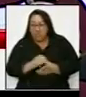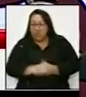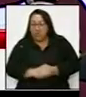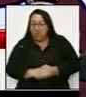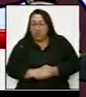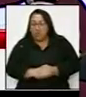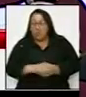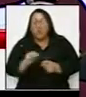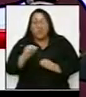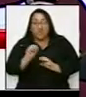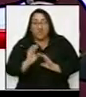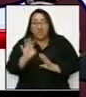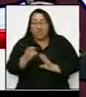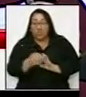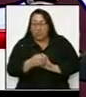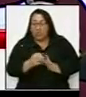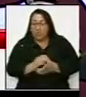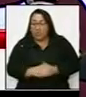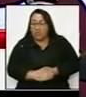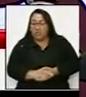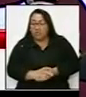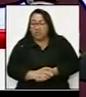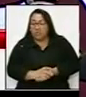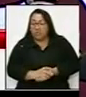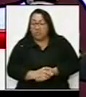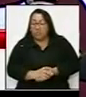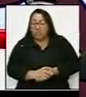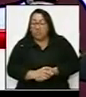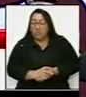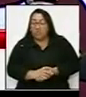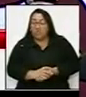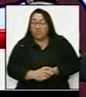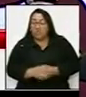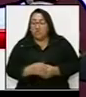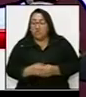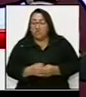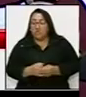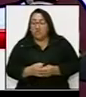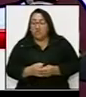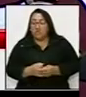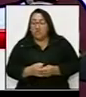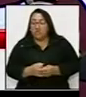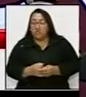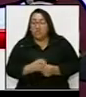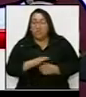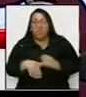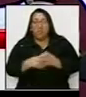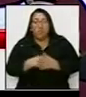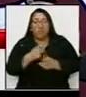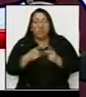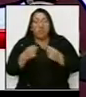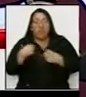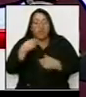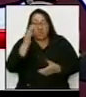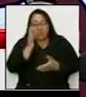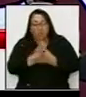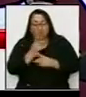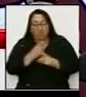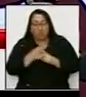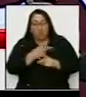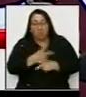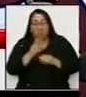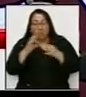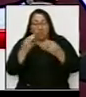se ha incorporado de manera explícita y se ha hecho en la votación anterior de que todos aquellos que tienen sanción por